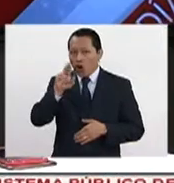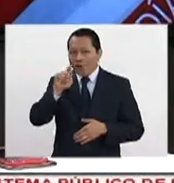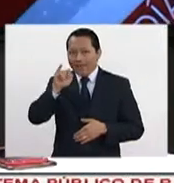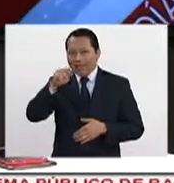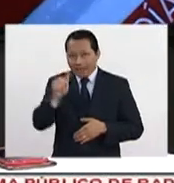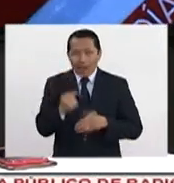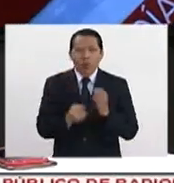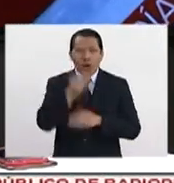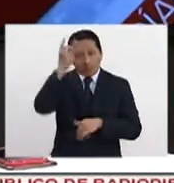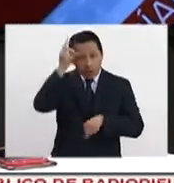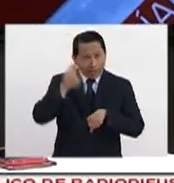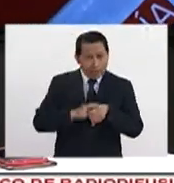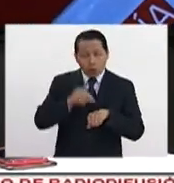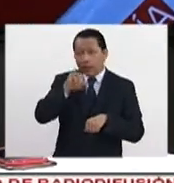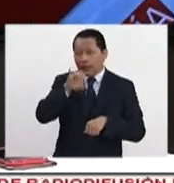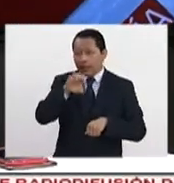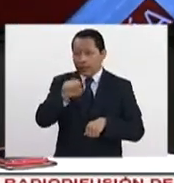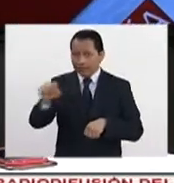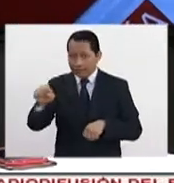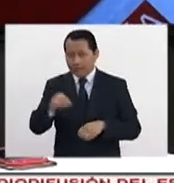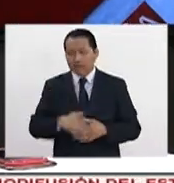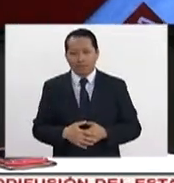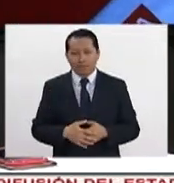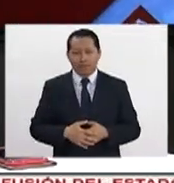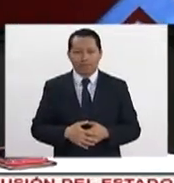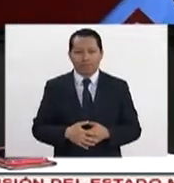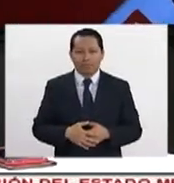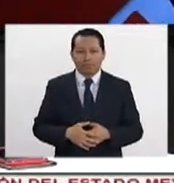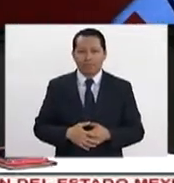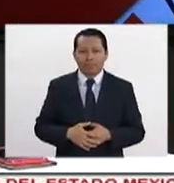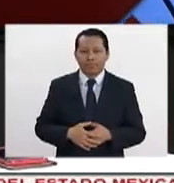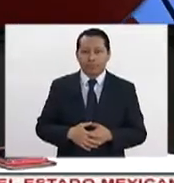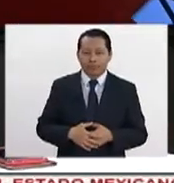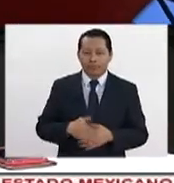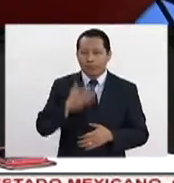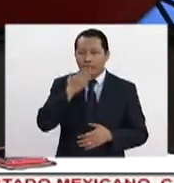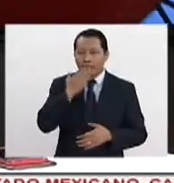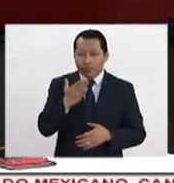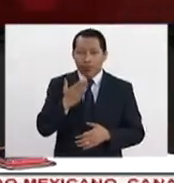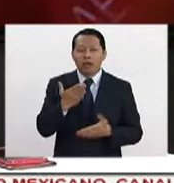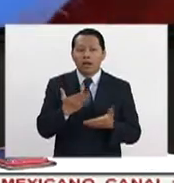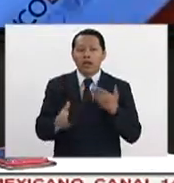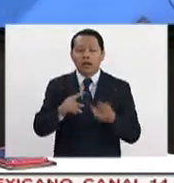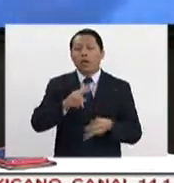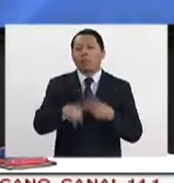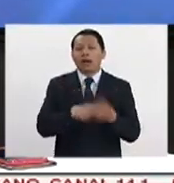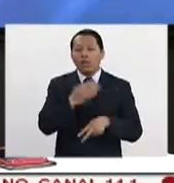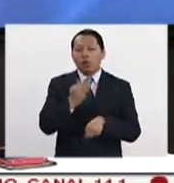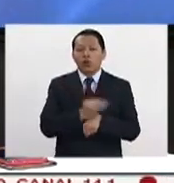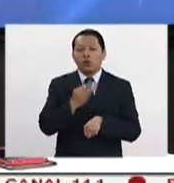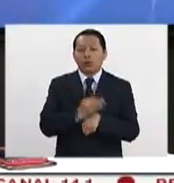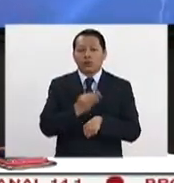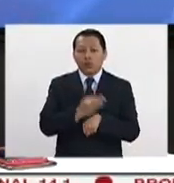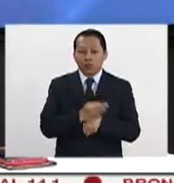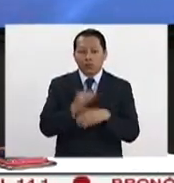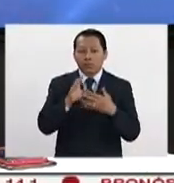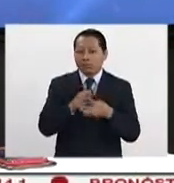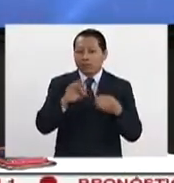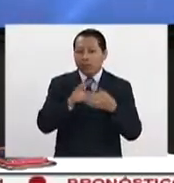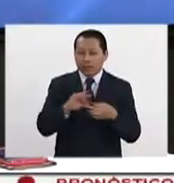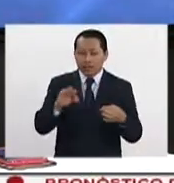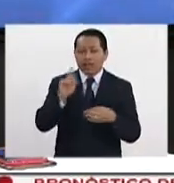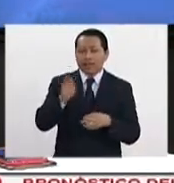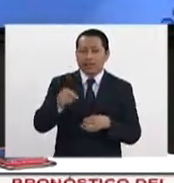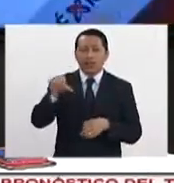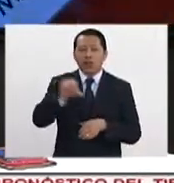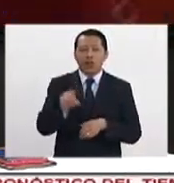director del Instituto Mexicano del Seguro Social. Bueno, vamos en este momento a decirles que hoy